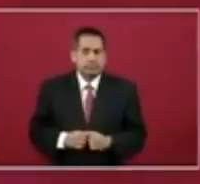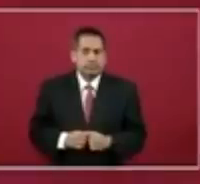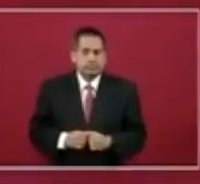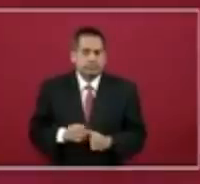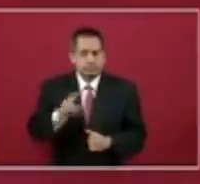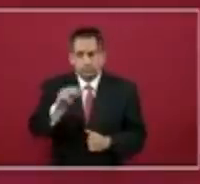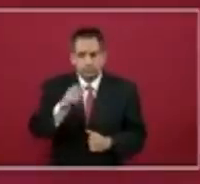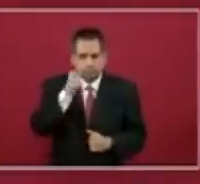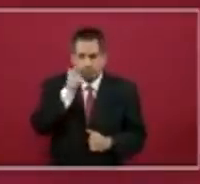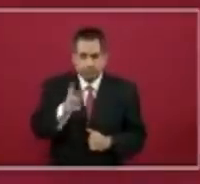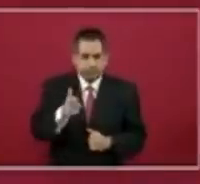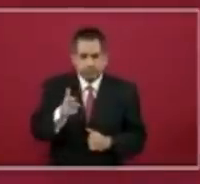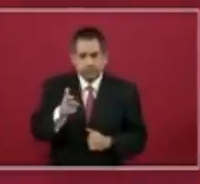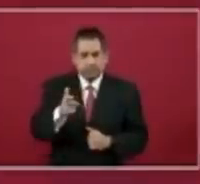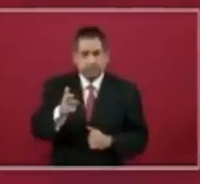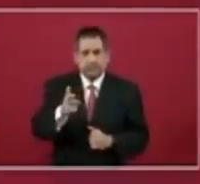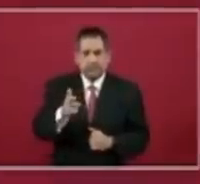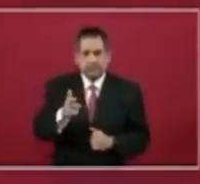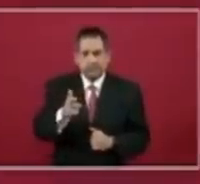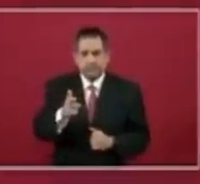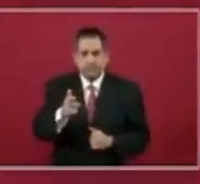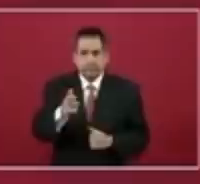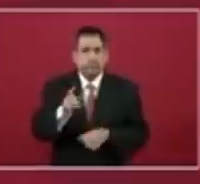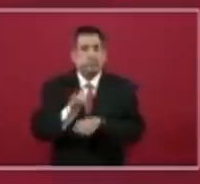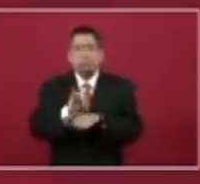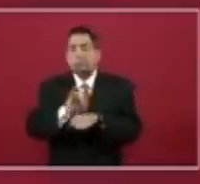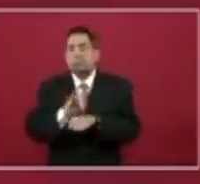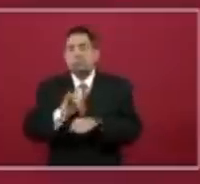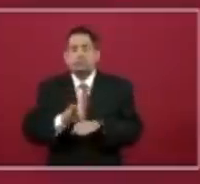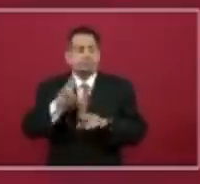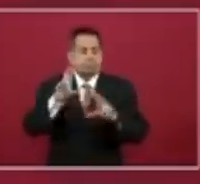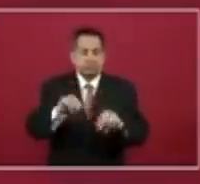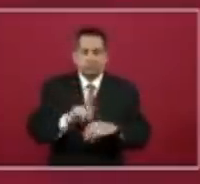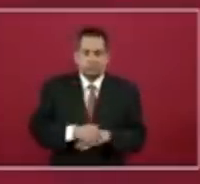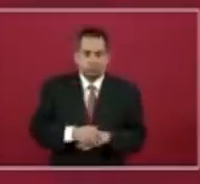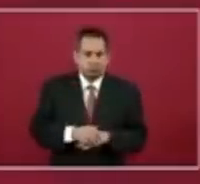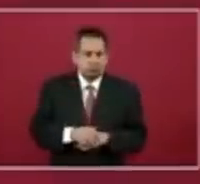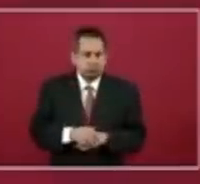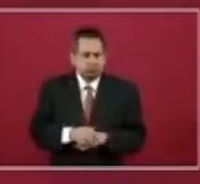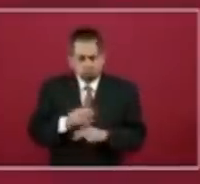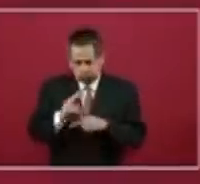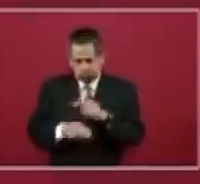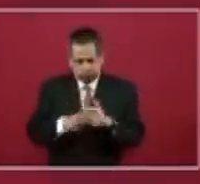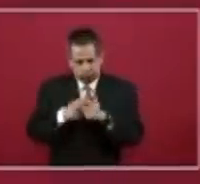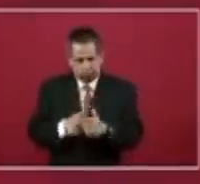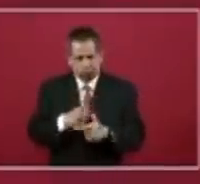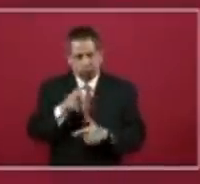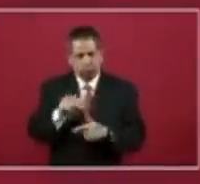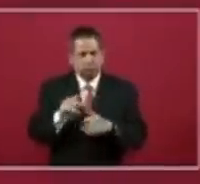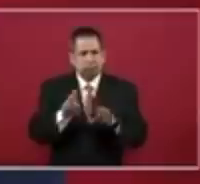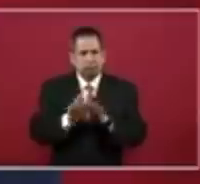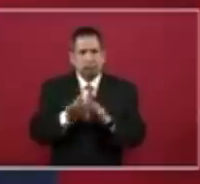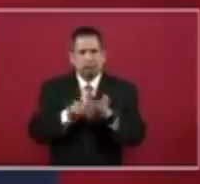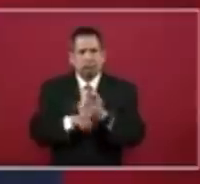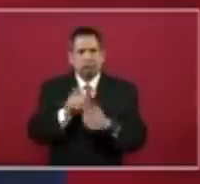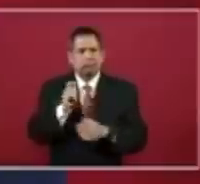No queremos ser simuladores, no vamos a